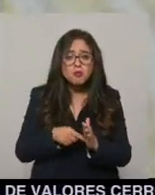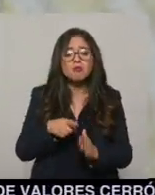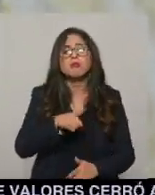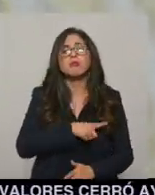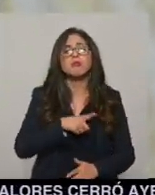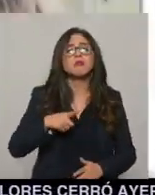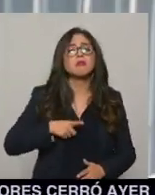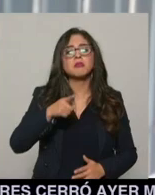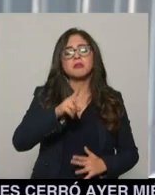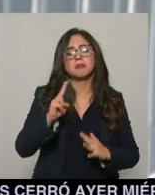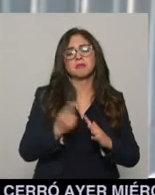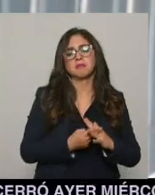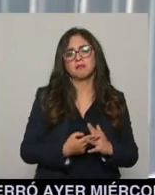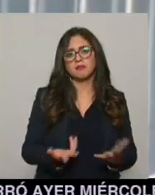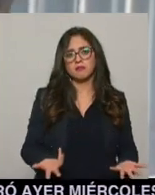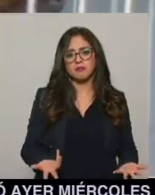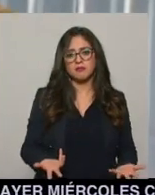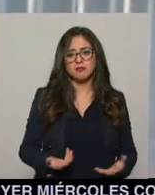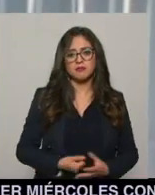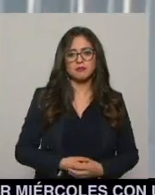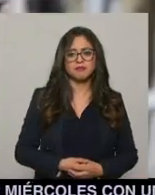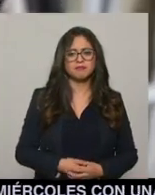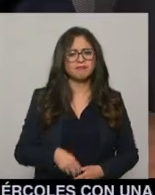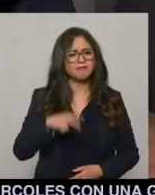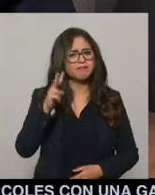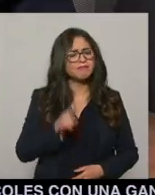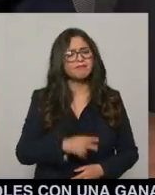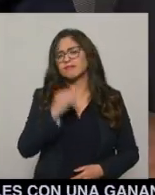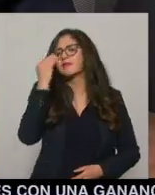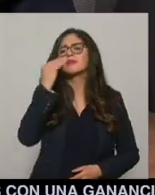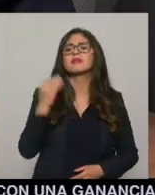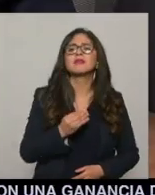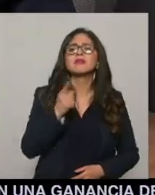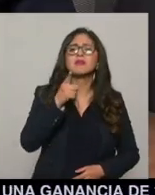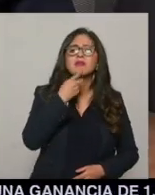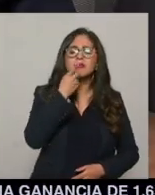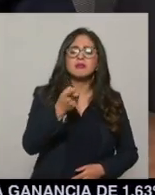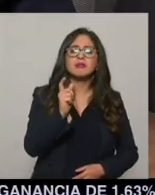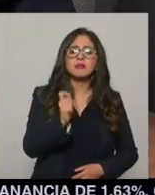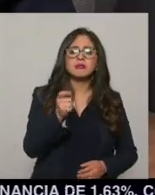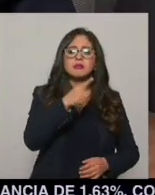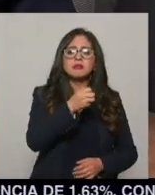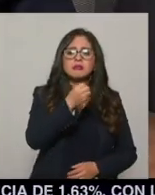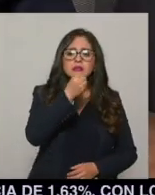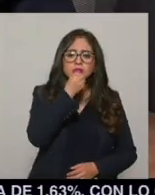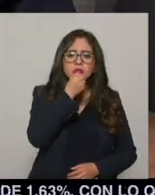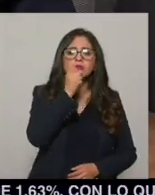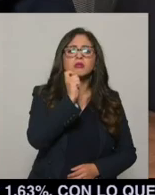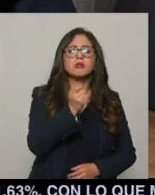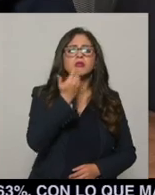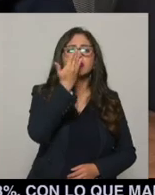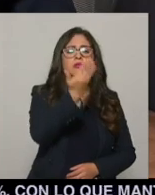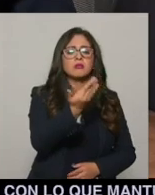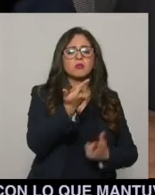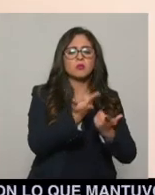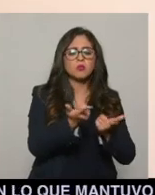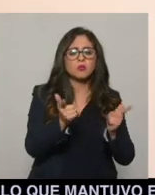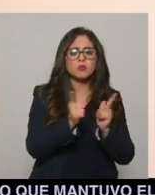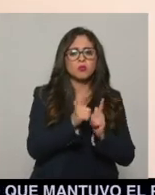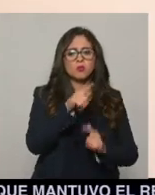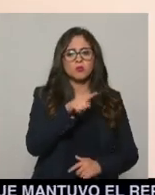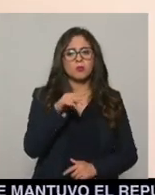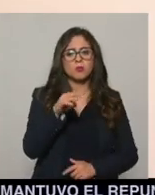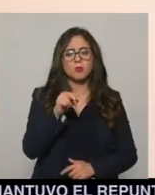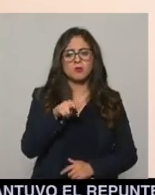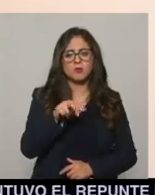sacrificada. es correcto. Realmente terrible. Vamos a hacer un llamado. Rápidamente, tenemos segundos. El llamado a la bancada de Morena. El llamado a la